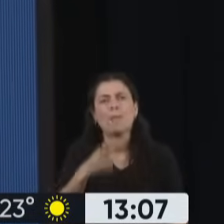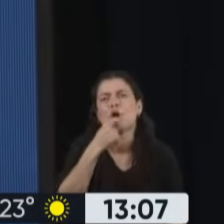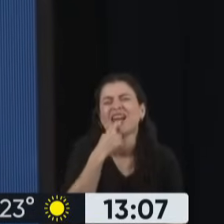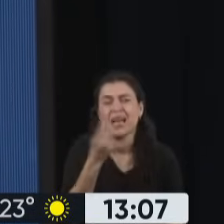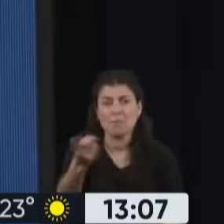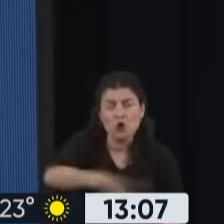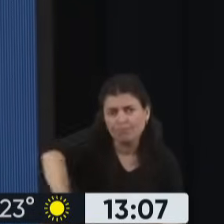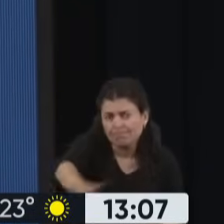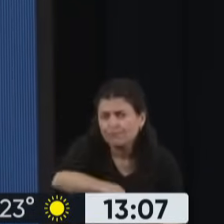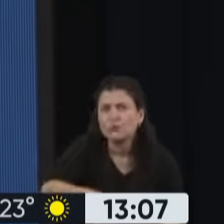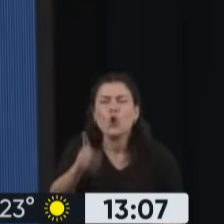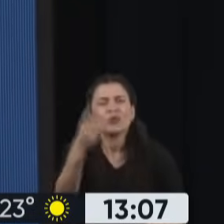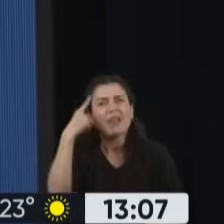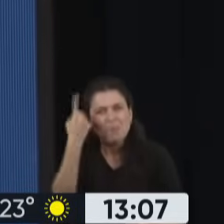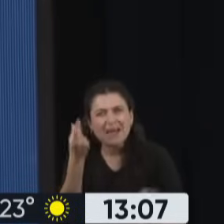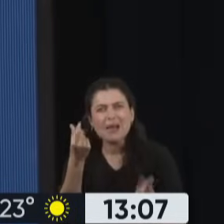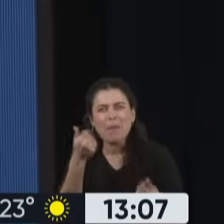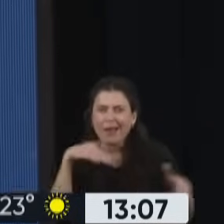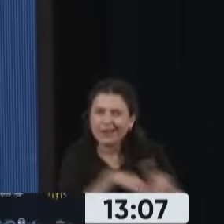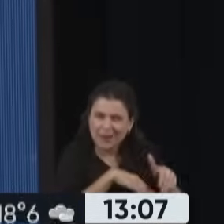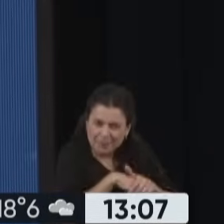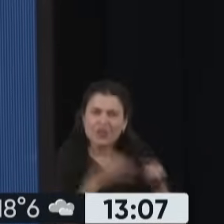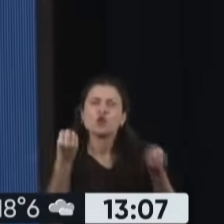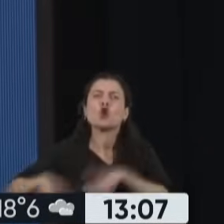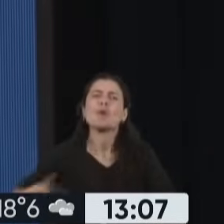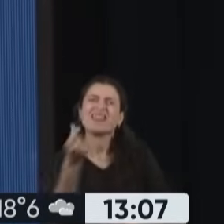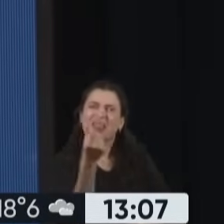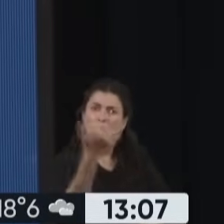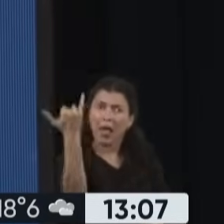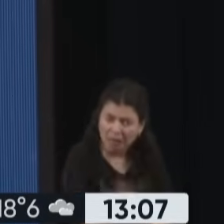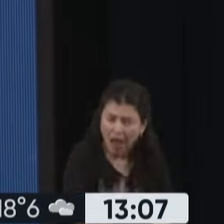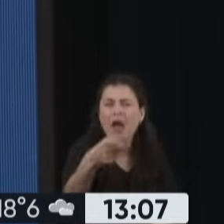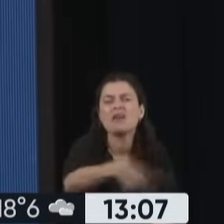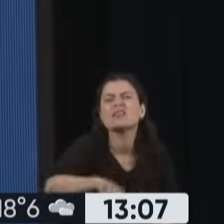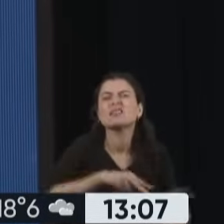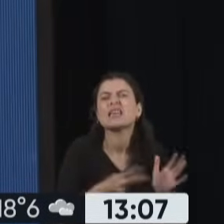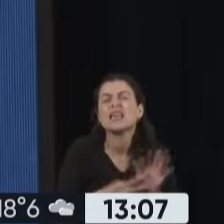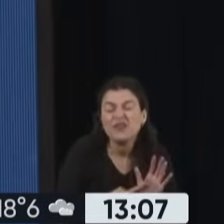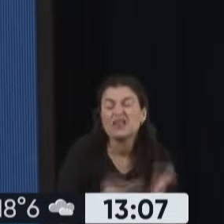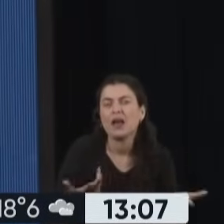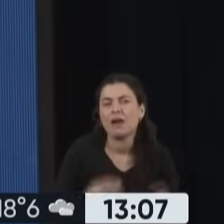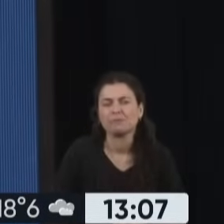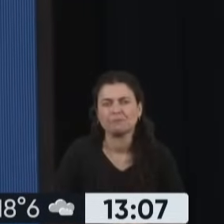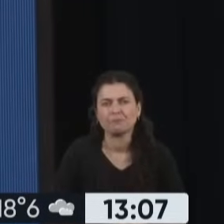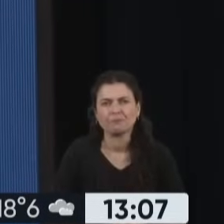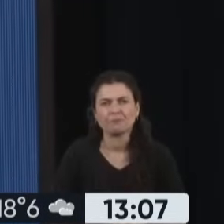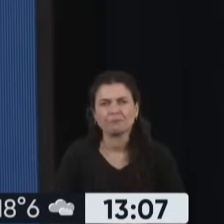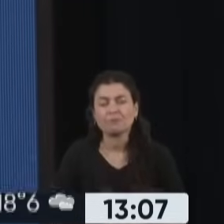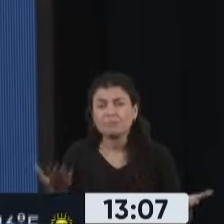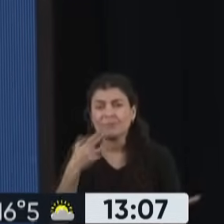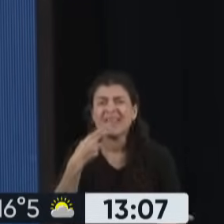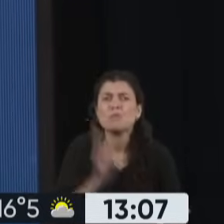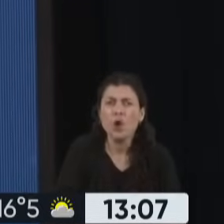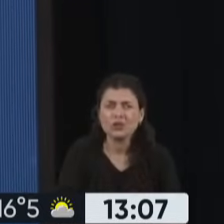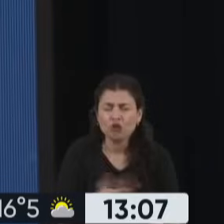tener más dinero que el que desean tener, el famoso money overhang. Y eso significa que es un aumento de